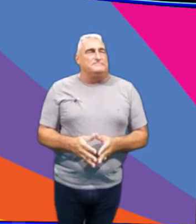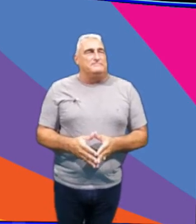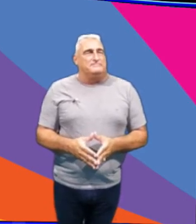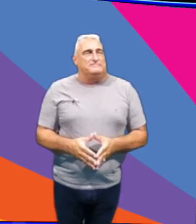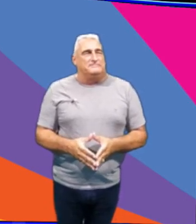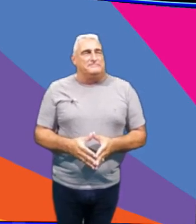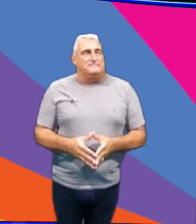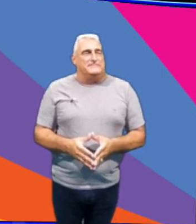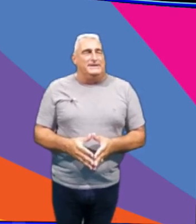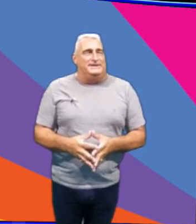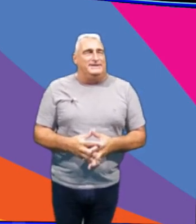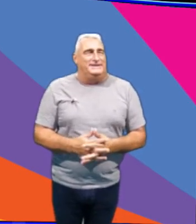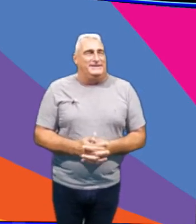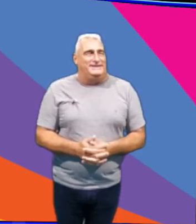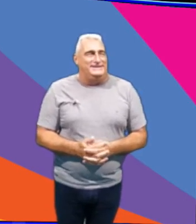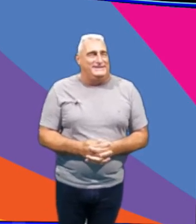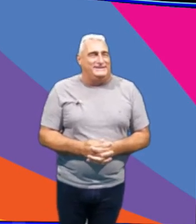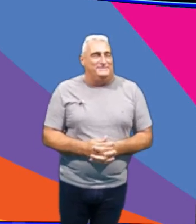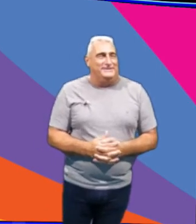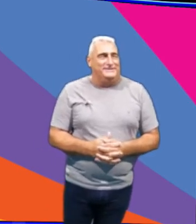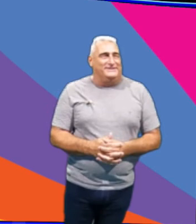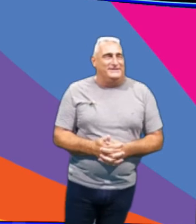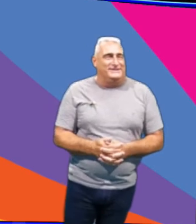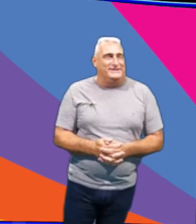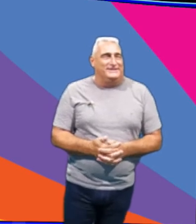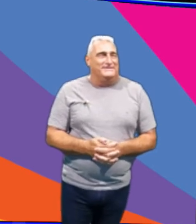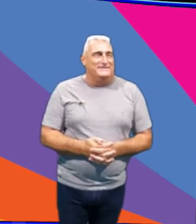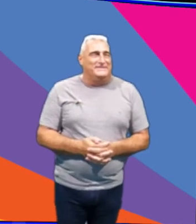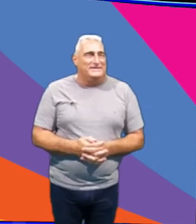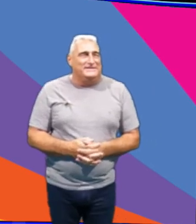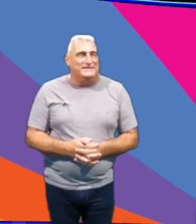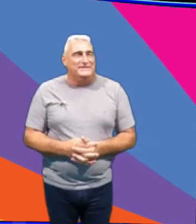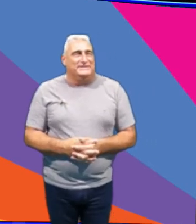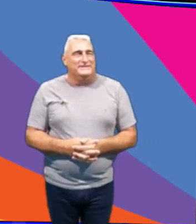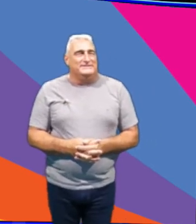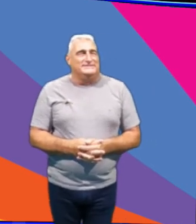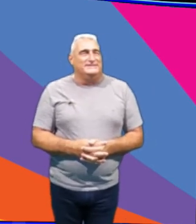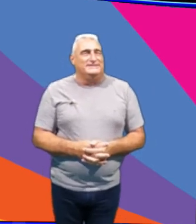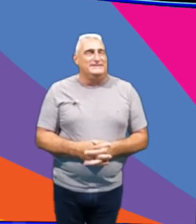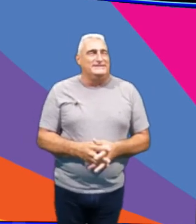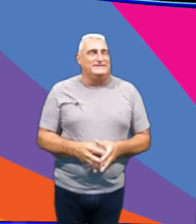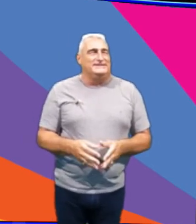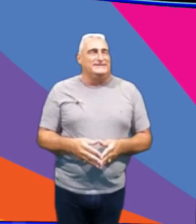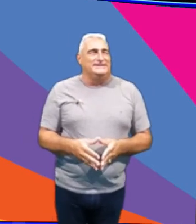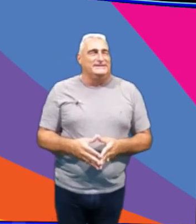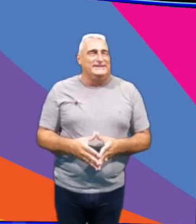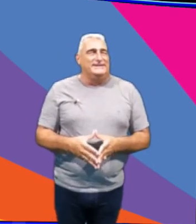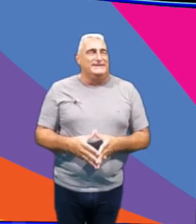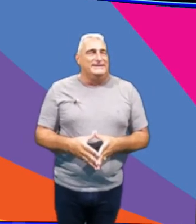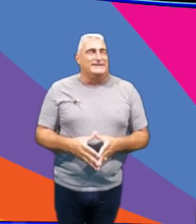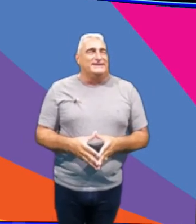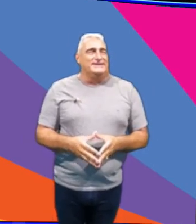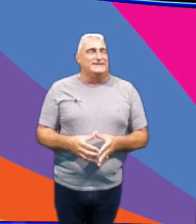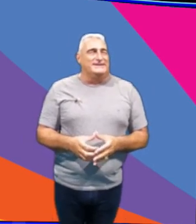No sé si alcanza a ser la palabra optimismo. Bueno. Está con Ya, y vamos, ¿eh?